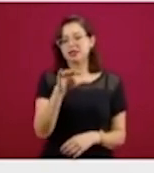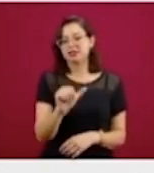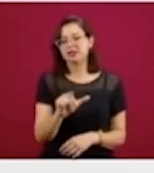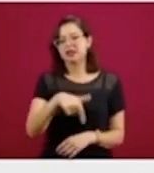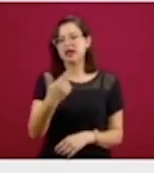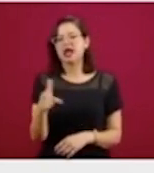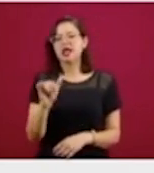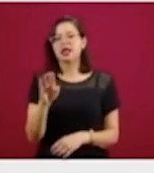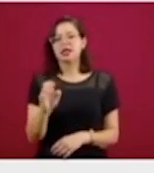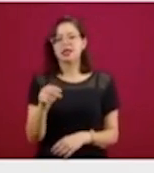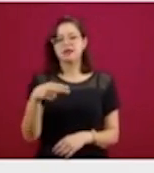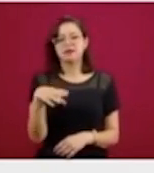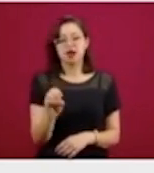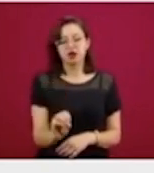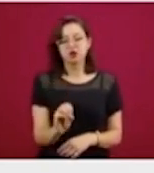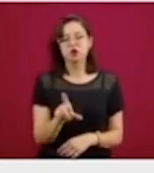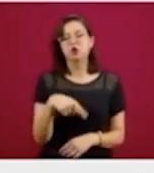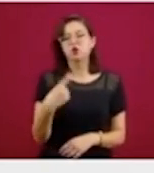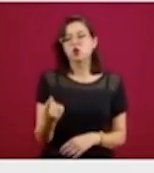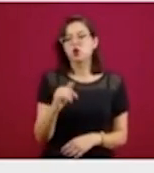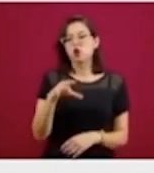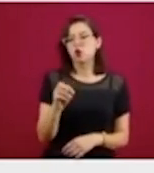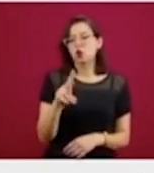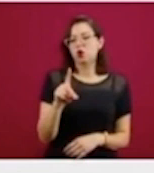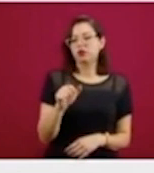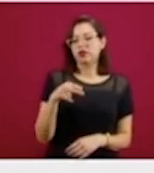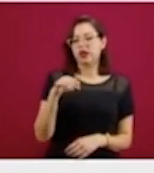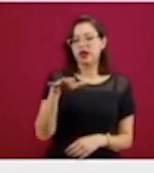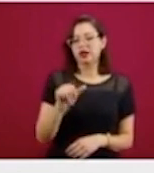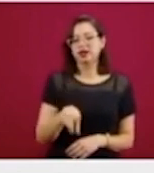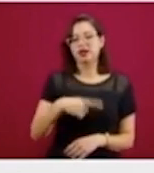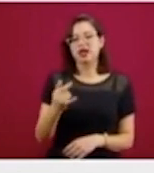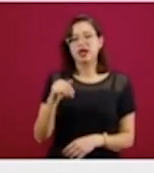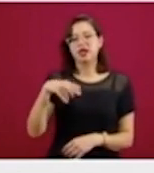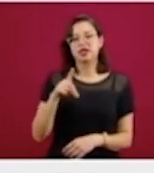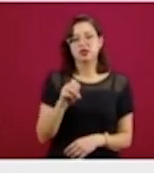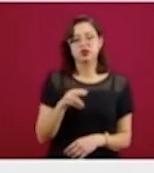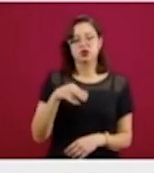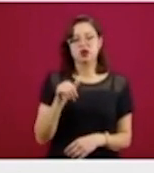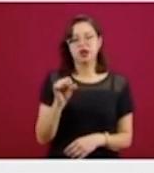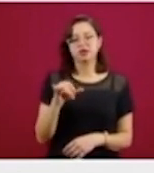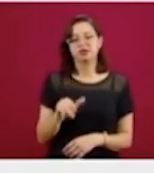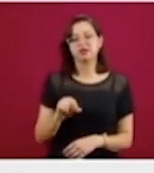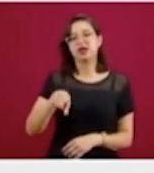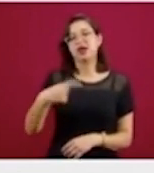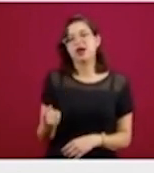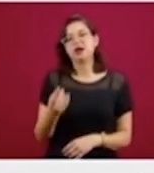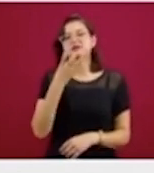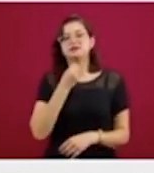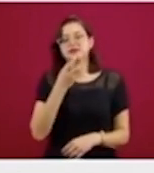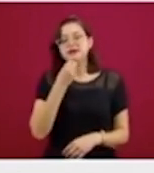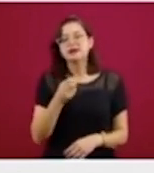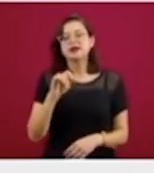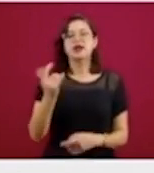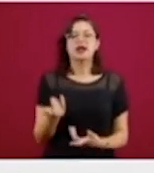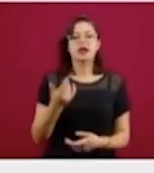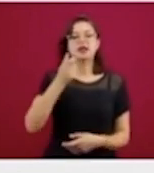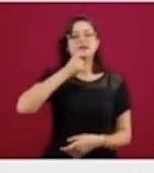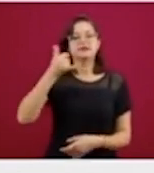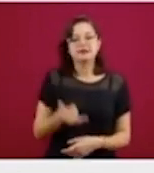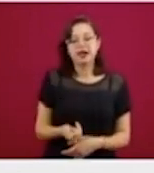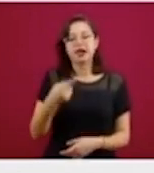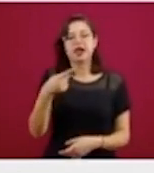líbano está jordania está en danés ya está irlanda está israel está italia